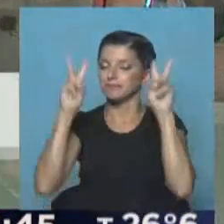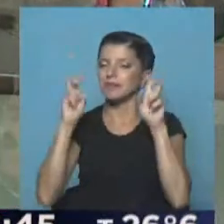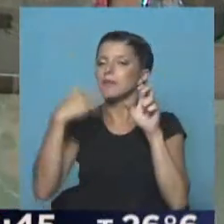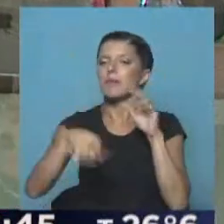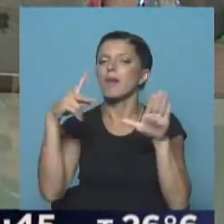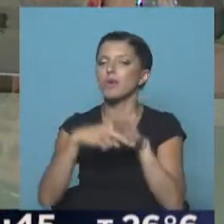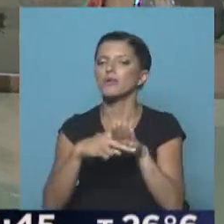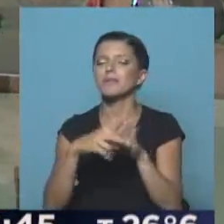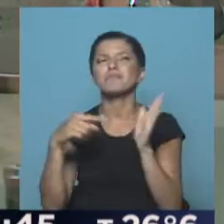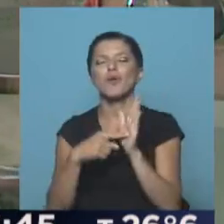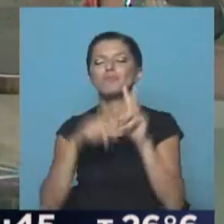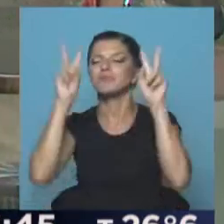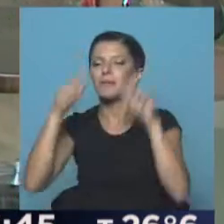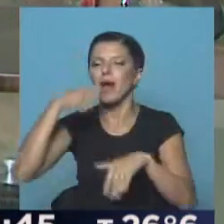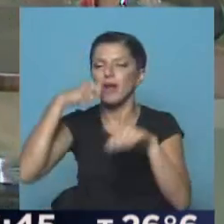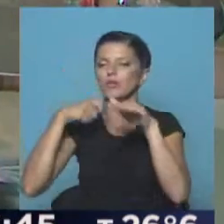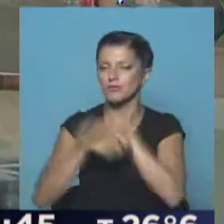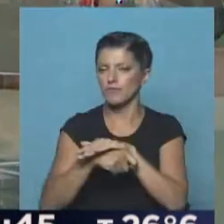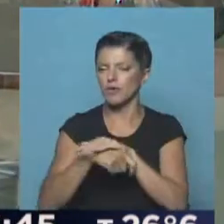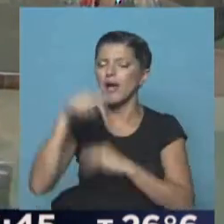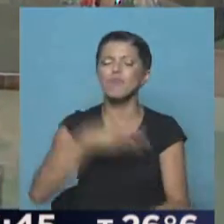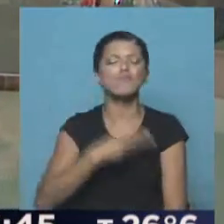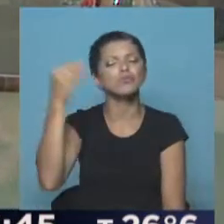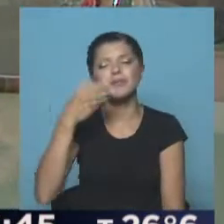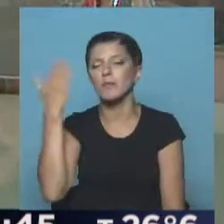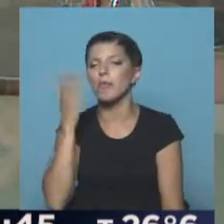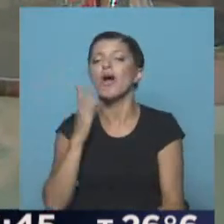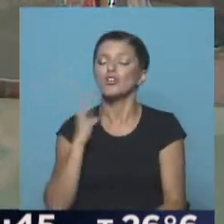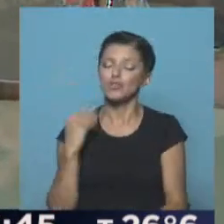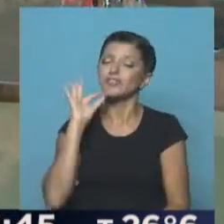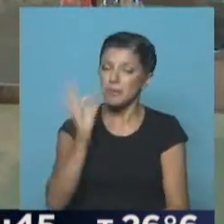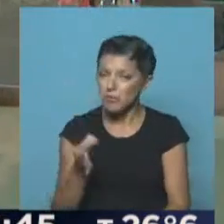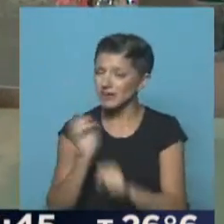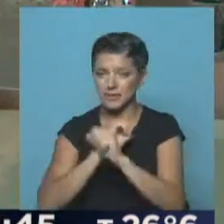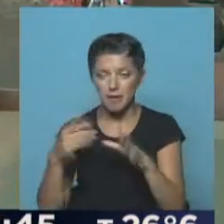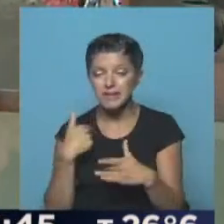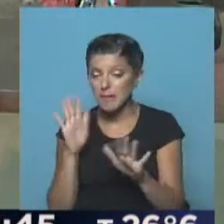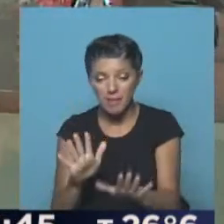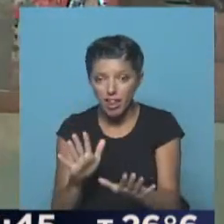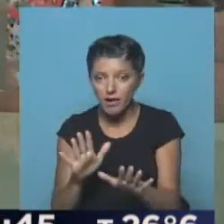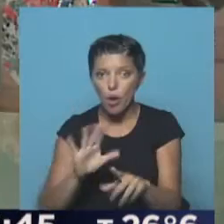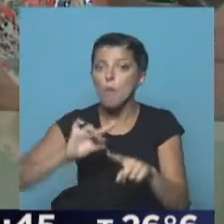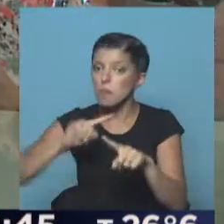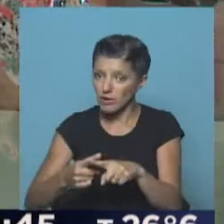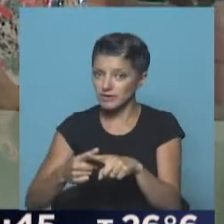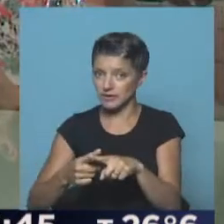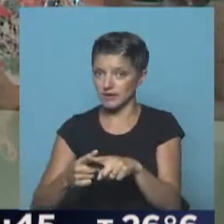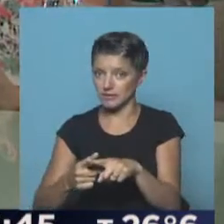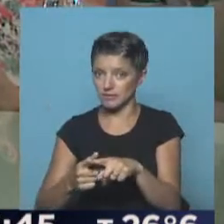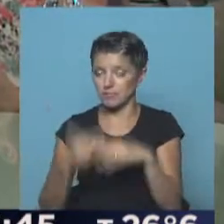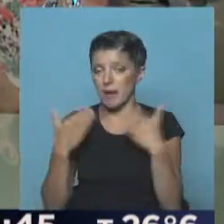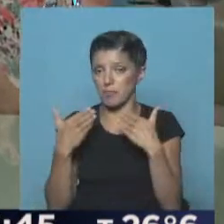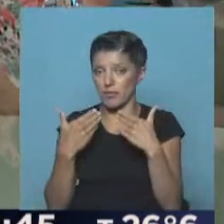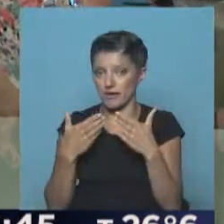tema la cuestión del narcotráfico, tantas veces que lo decimos. Sabemos lo que no funciona, estamos esperando que haya políticas que puedan